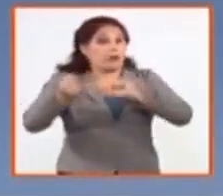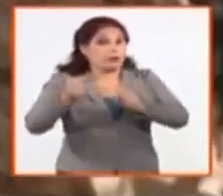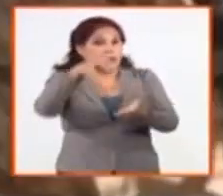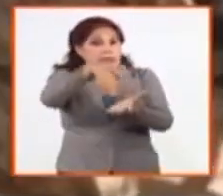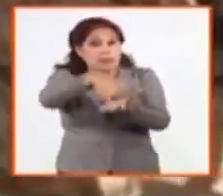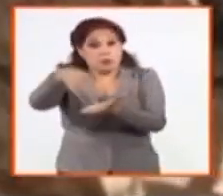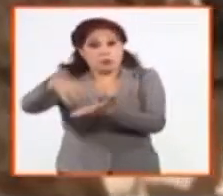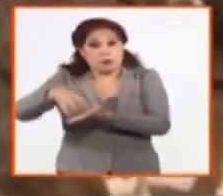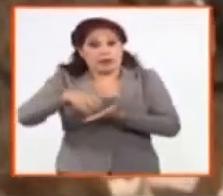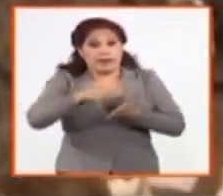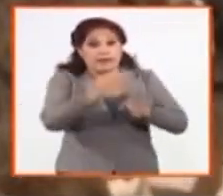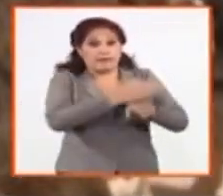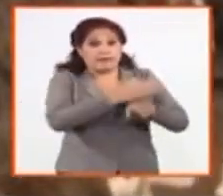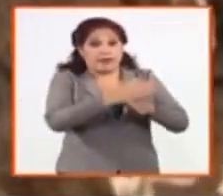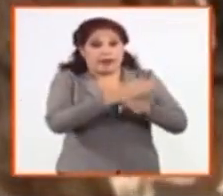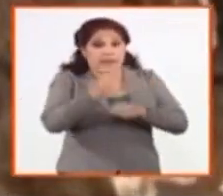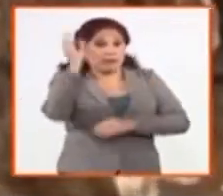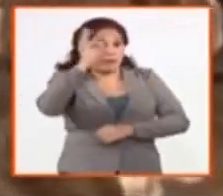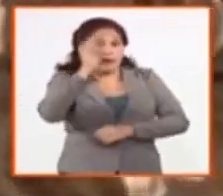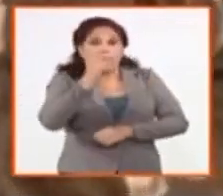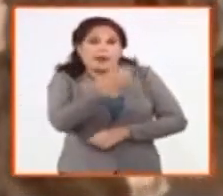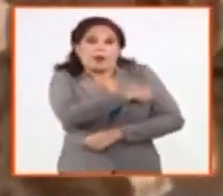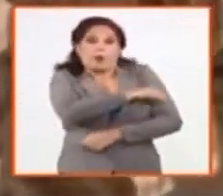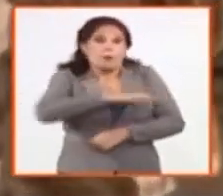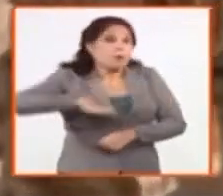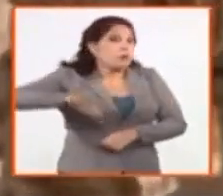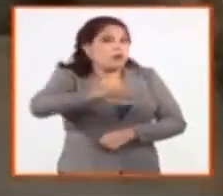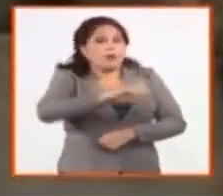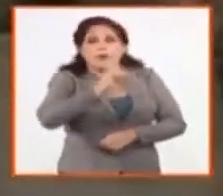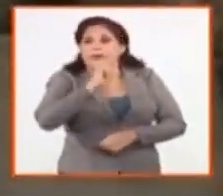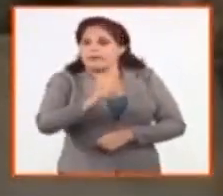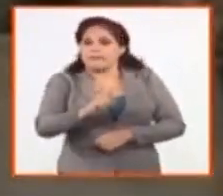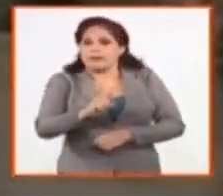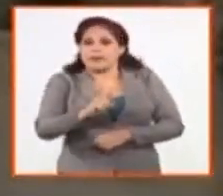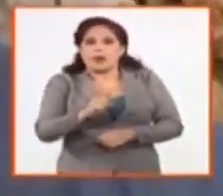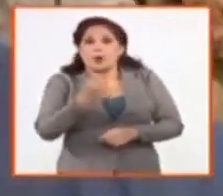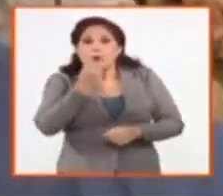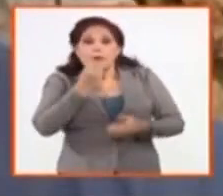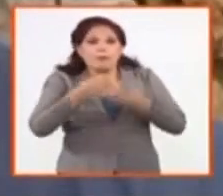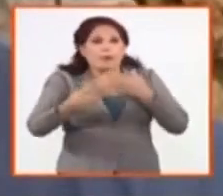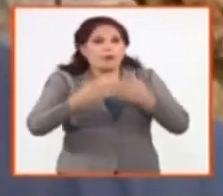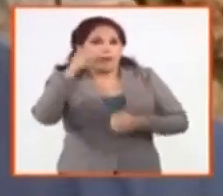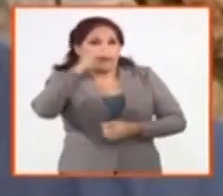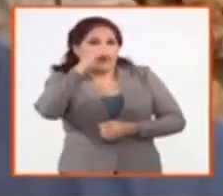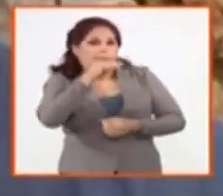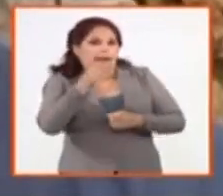en las regiones rurales eran incapaces, pese a su moderno equipamiento militar.